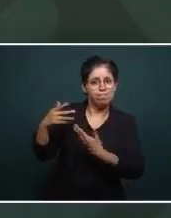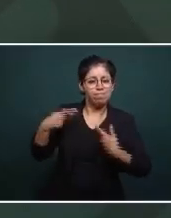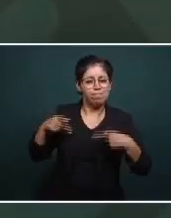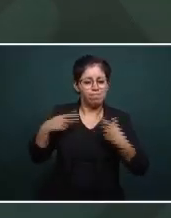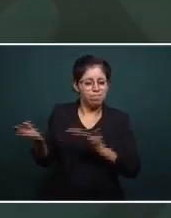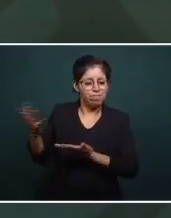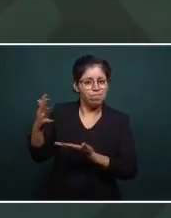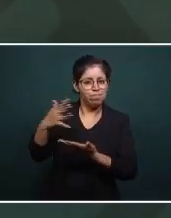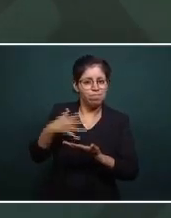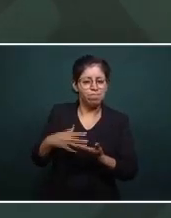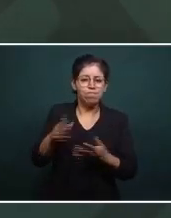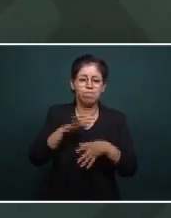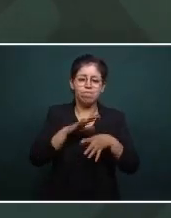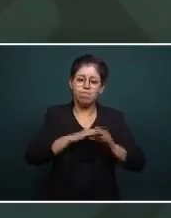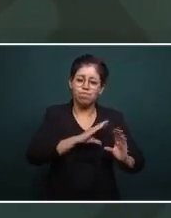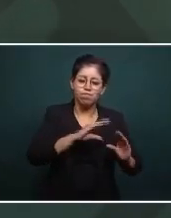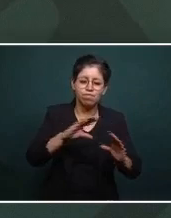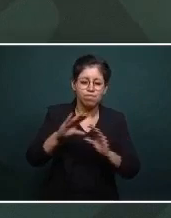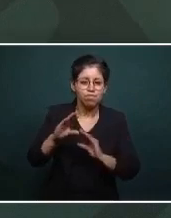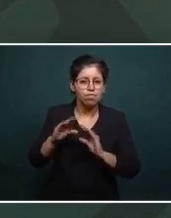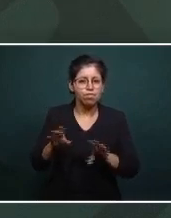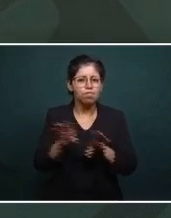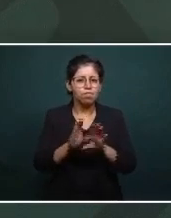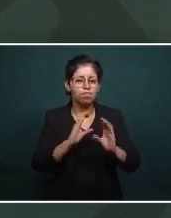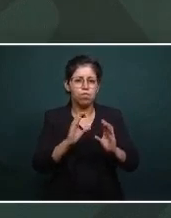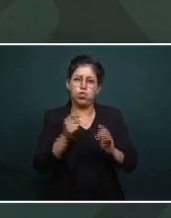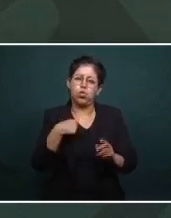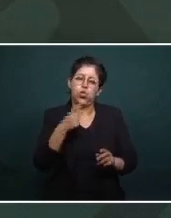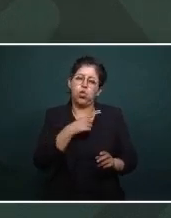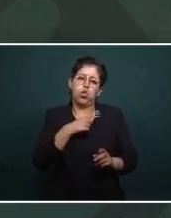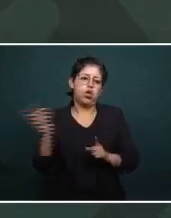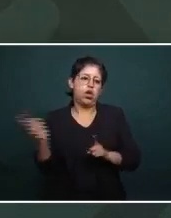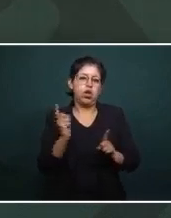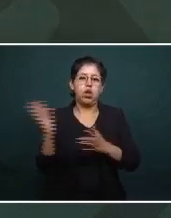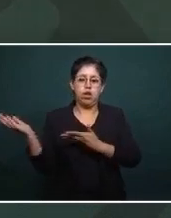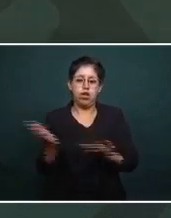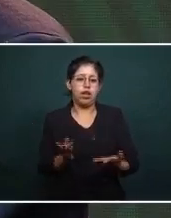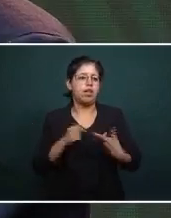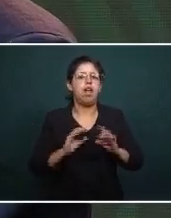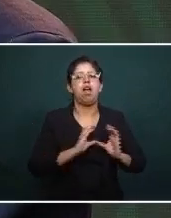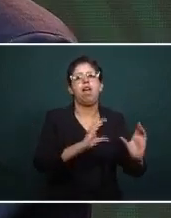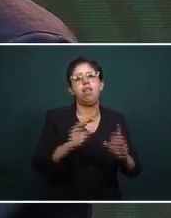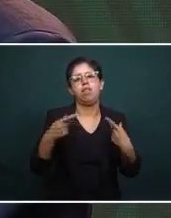de capacitación, que no se trata de